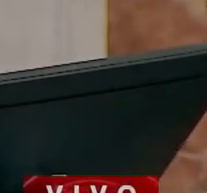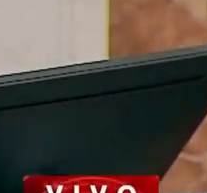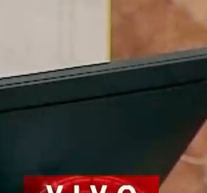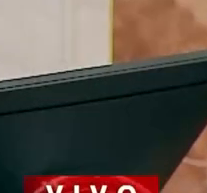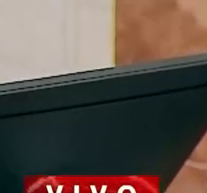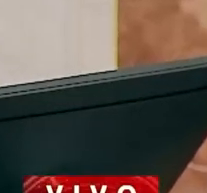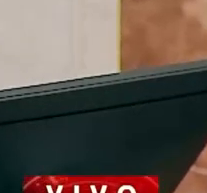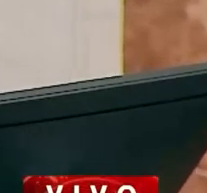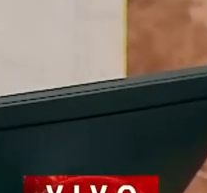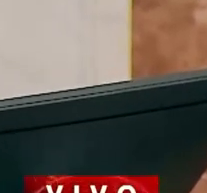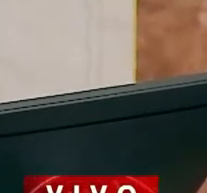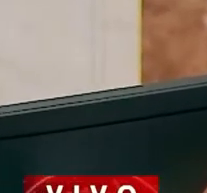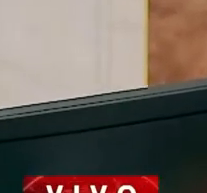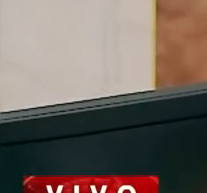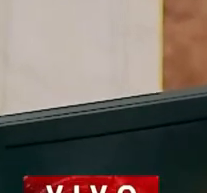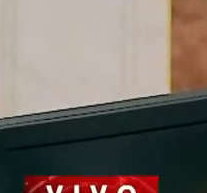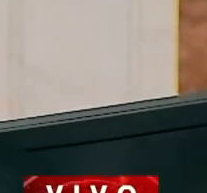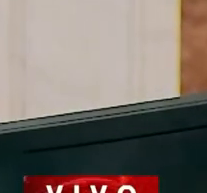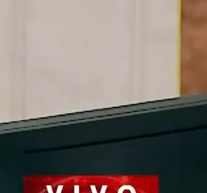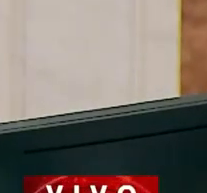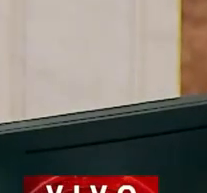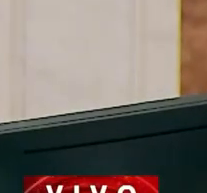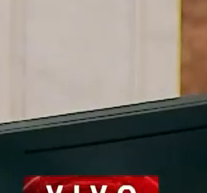Tiene la palabra el diputado Federico Frigerio.